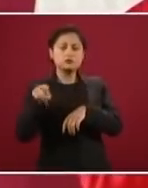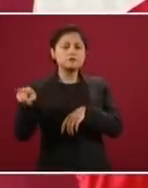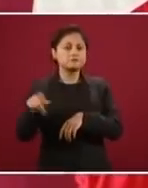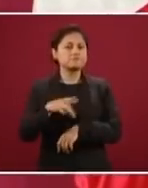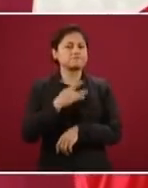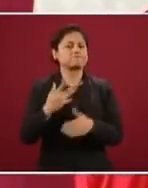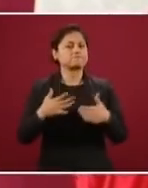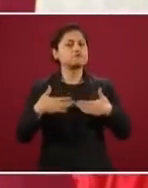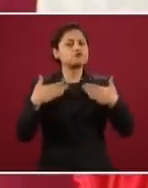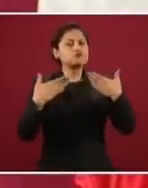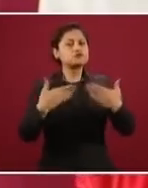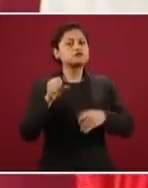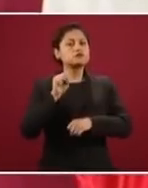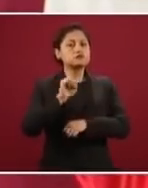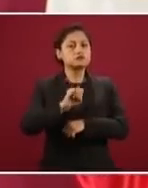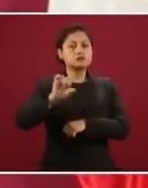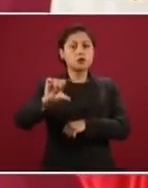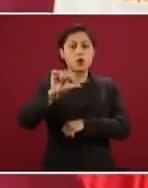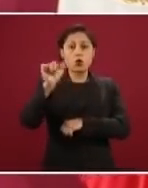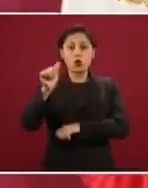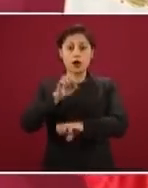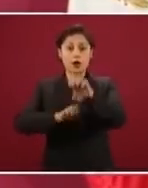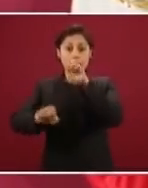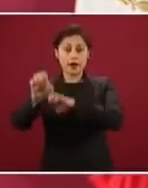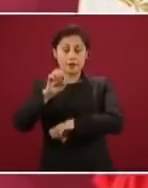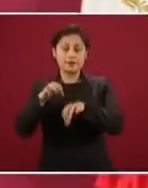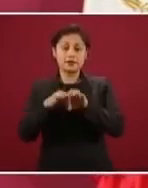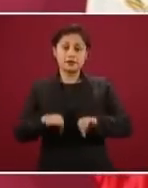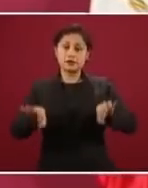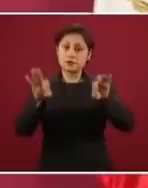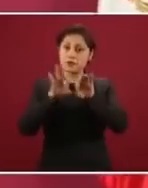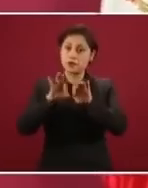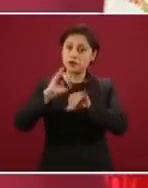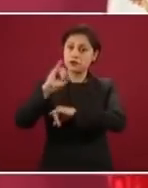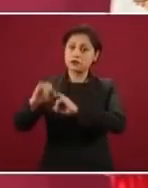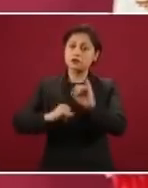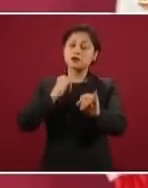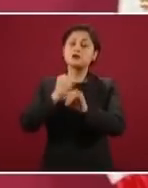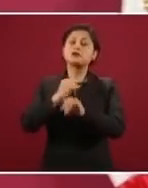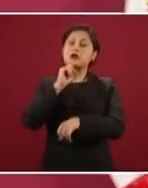importantes de dimensión mundial